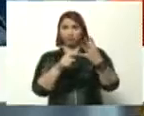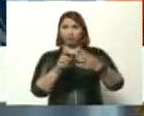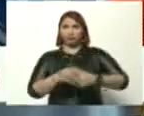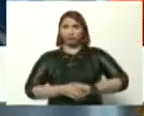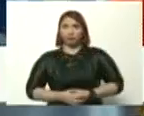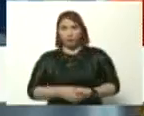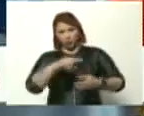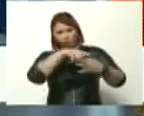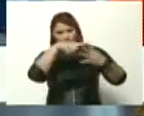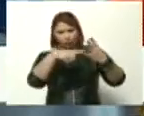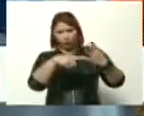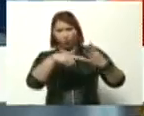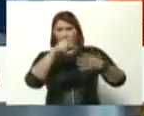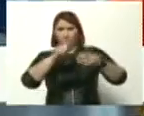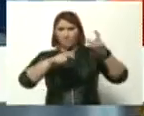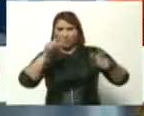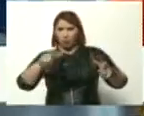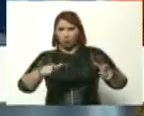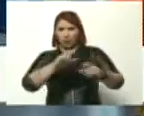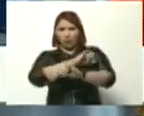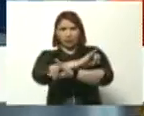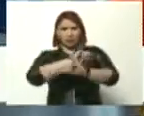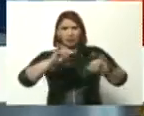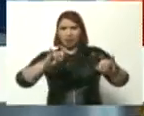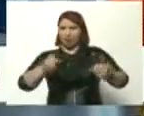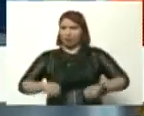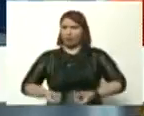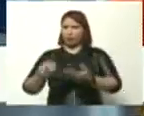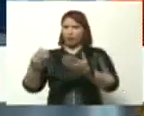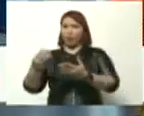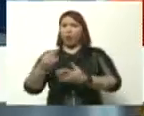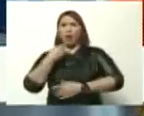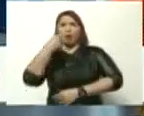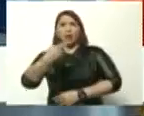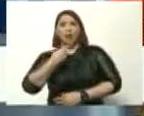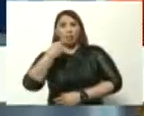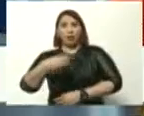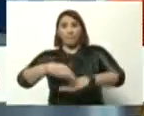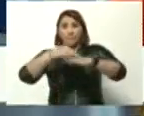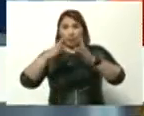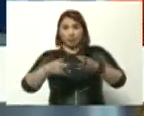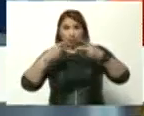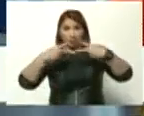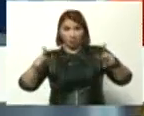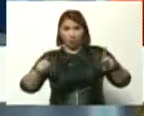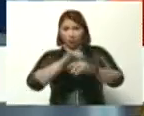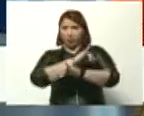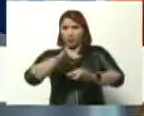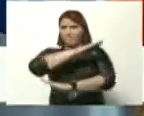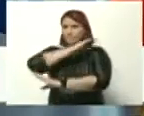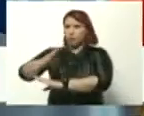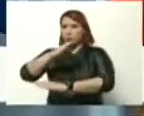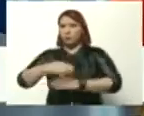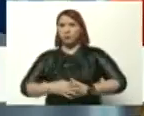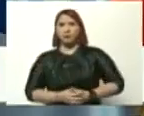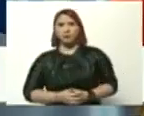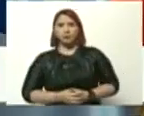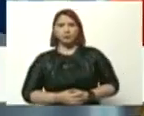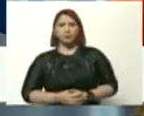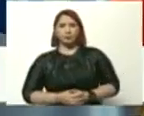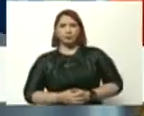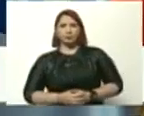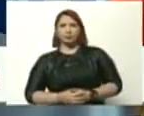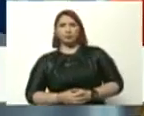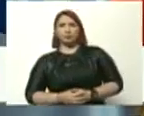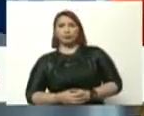Dicho sujeto, ya en audiencia de presentación, el Ministerio Público les imputó los siguientes delitos.